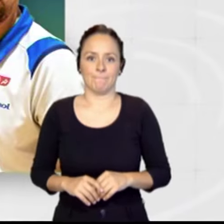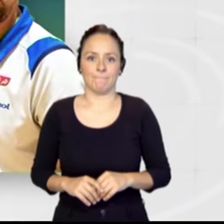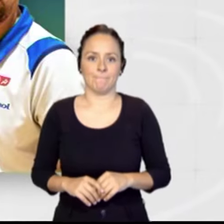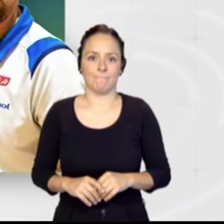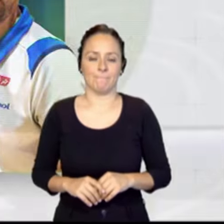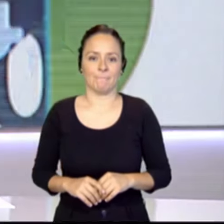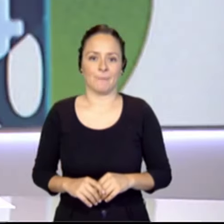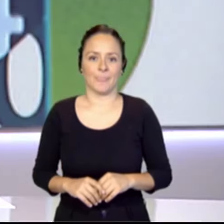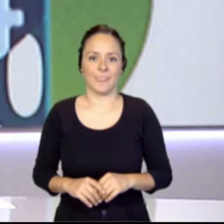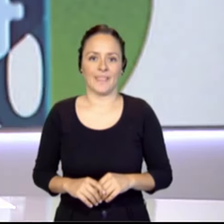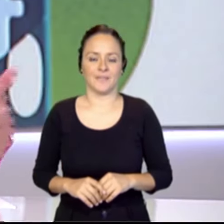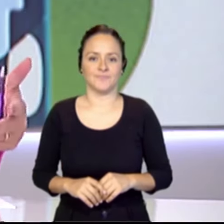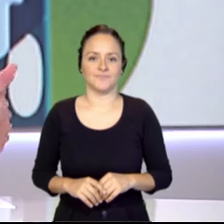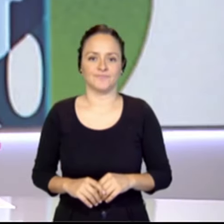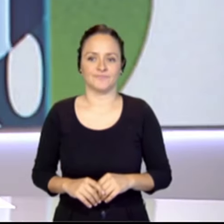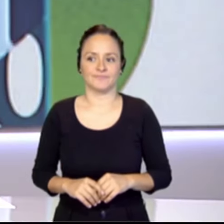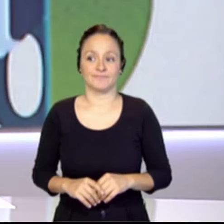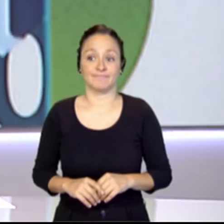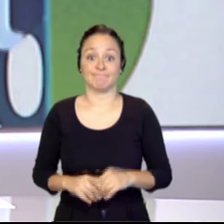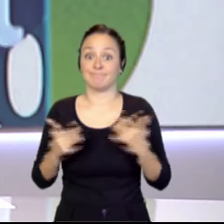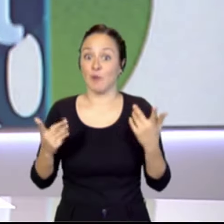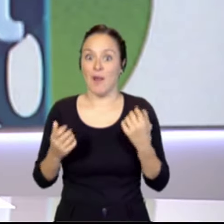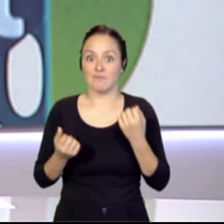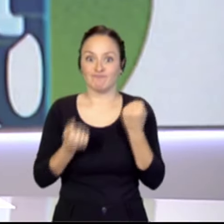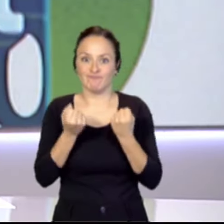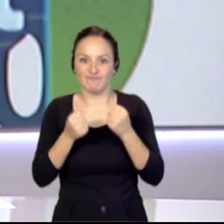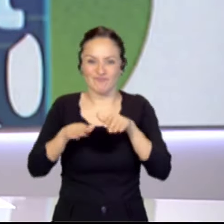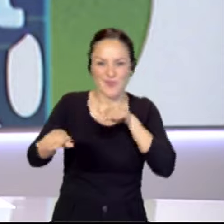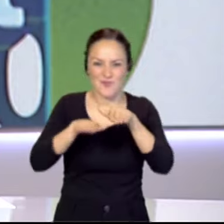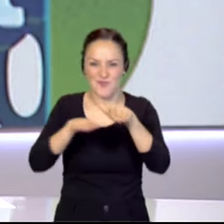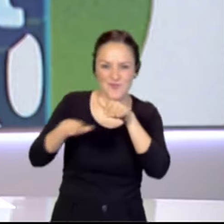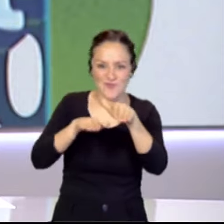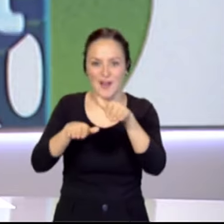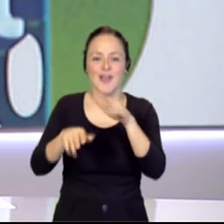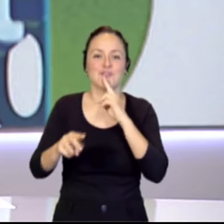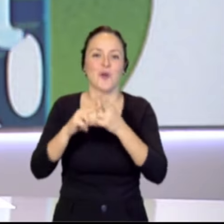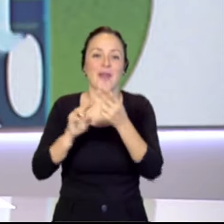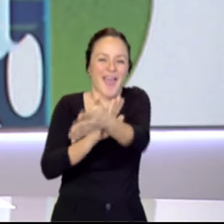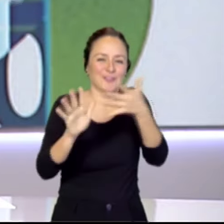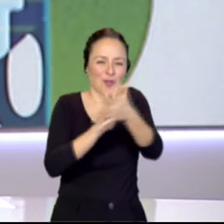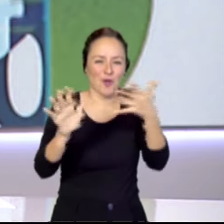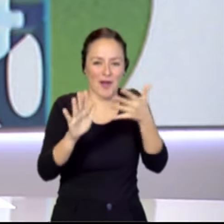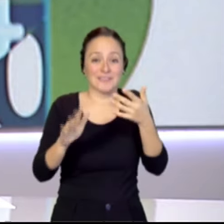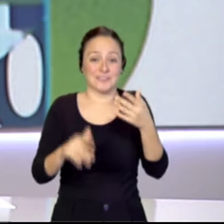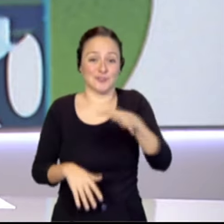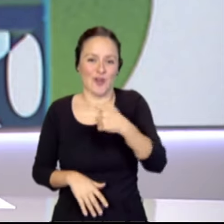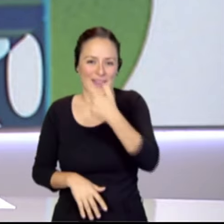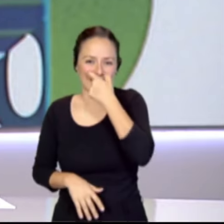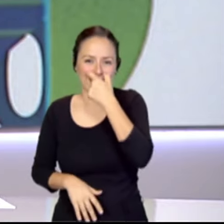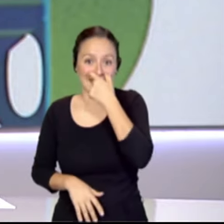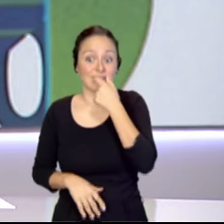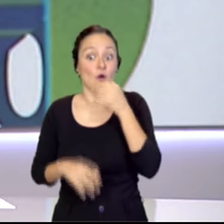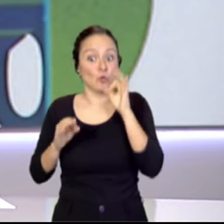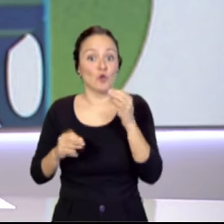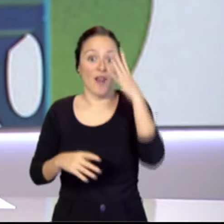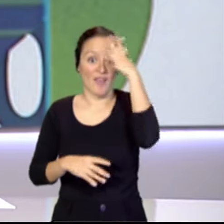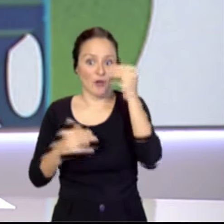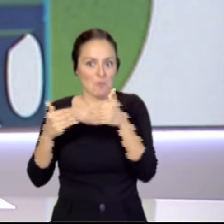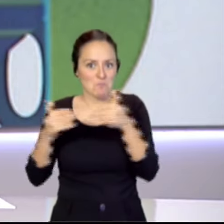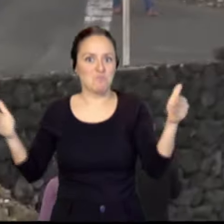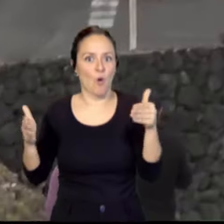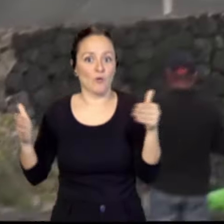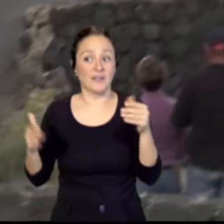Martín A todo gas se presenta el Rally Villa de teguise que abre el campeonato insular de lanzarote y en la segunda prueba